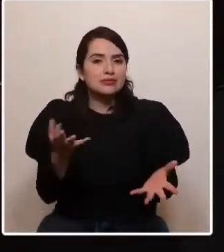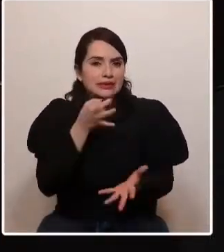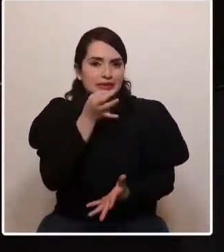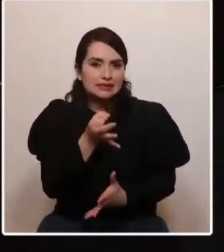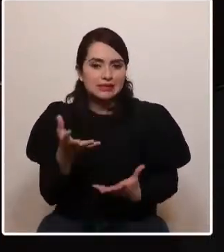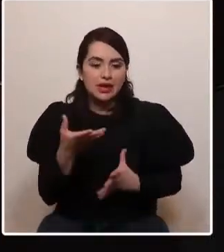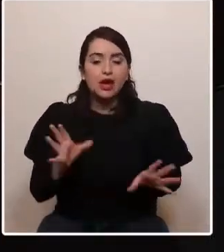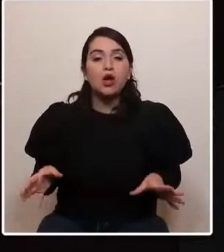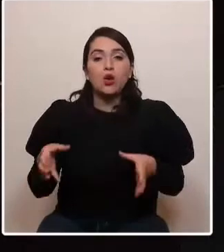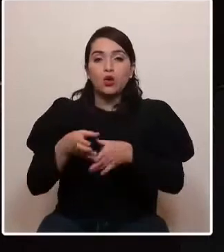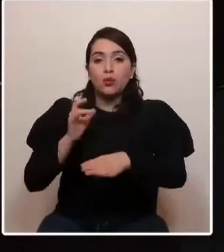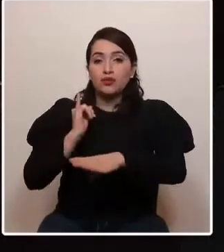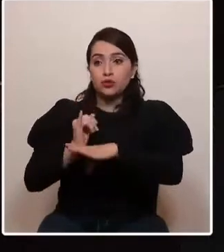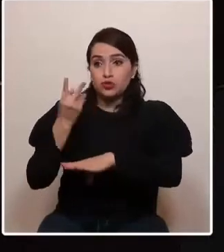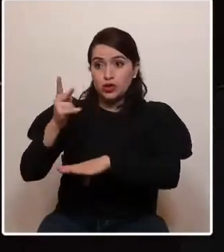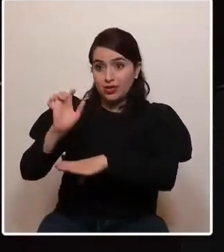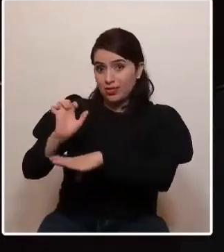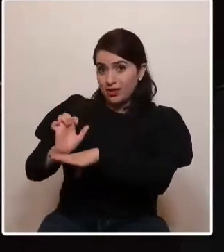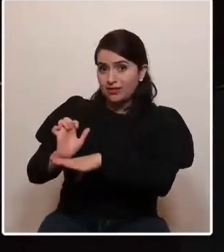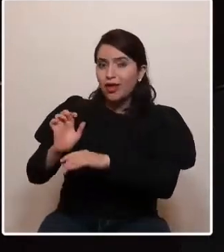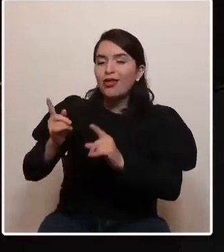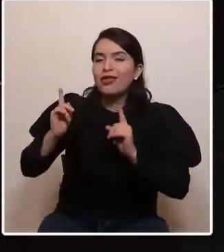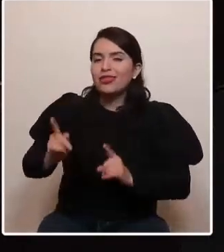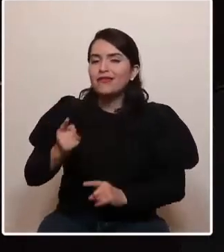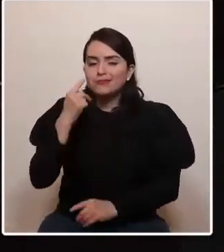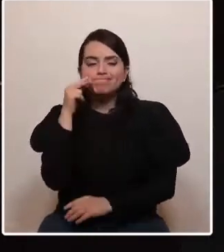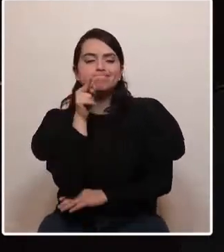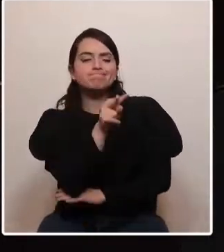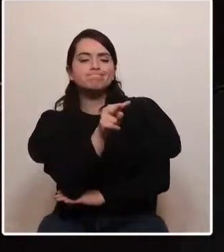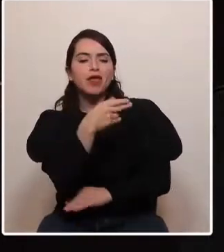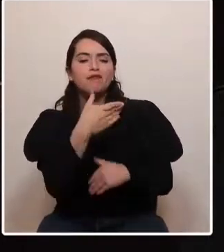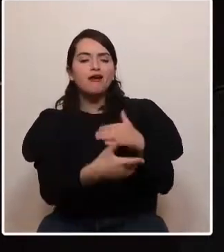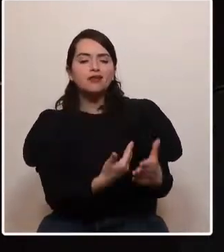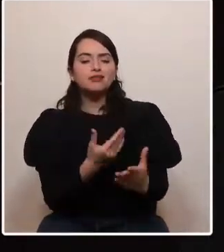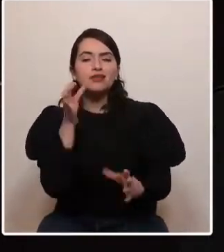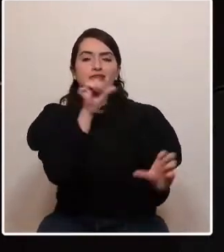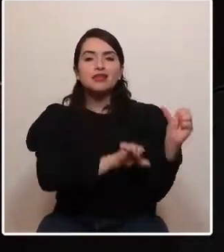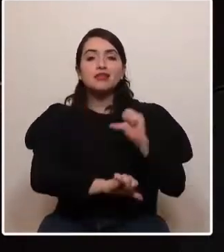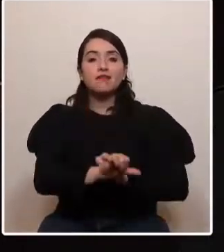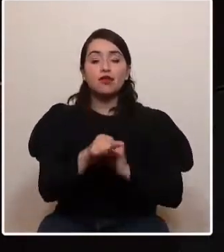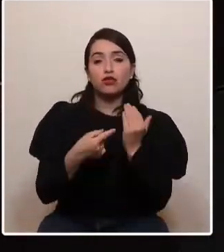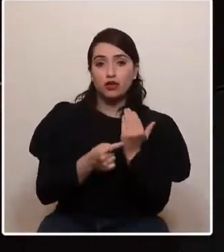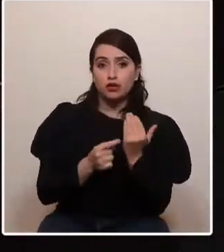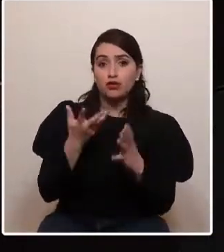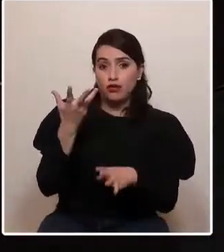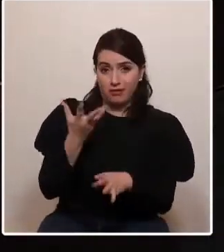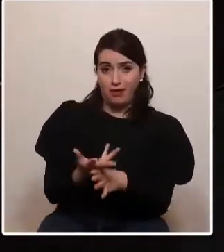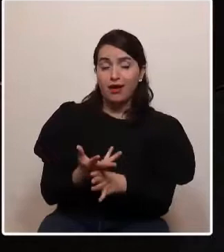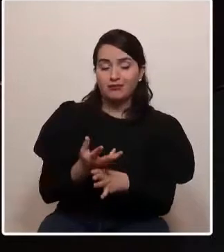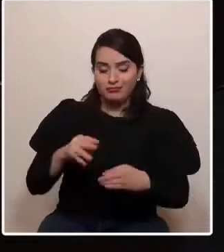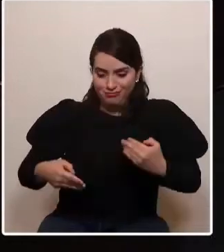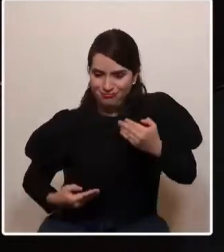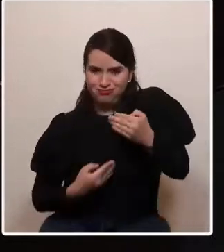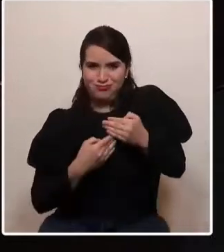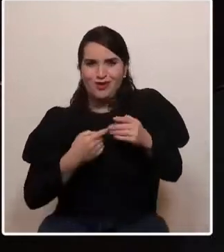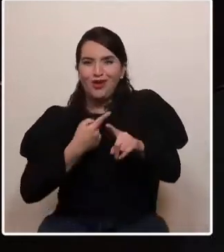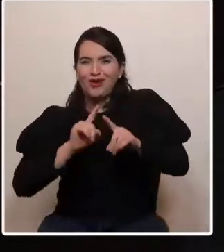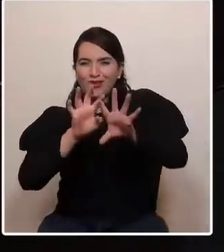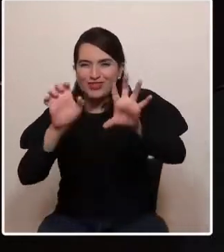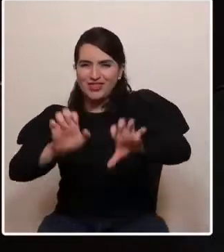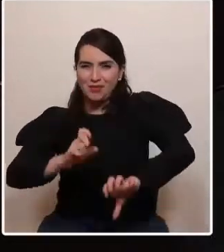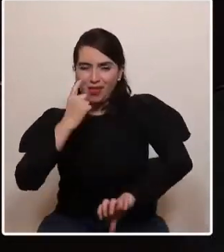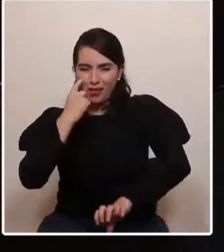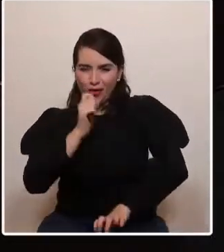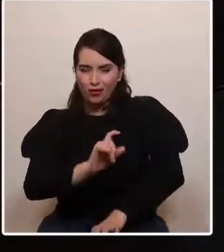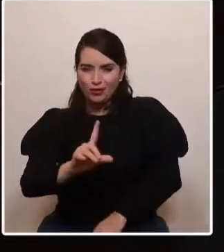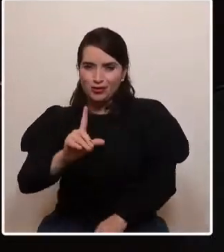órganos del Estado deben considerar los avances científicos y tecnológicos disponibles, complementados con otros sistemas de